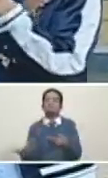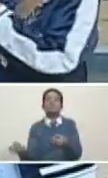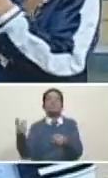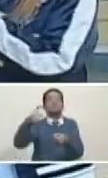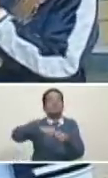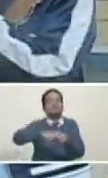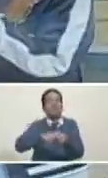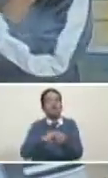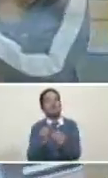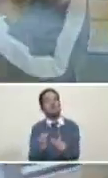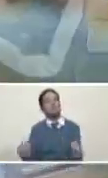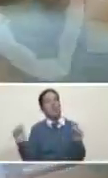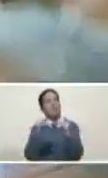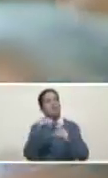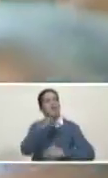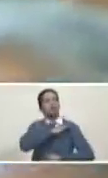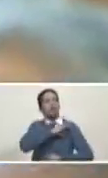social